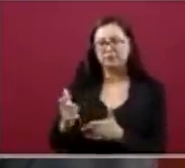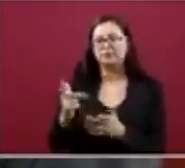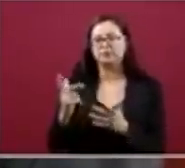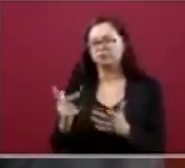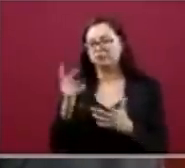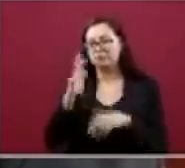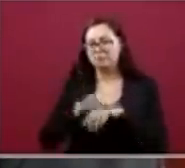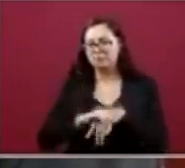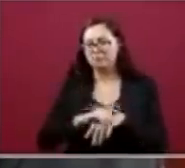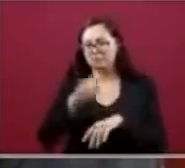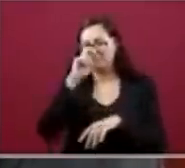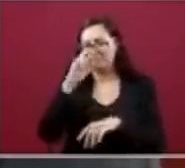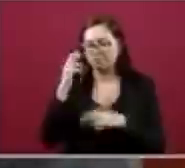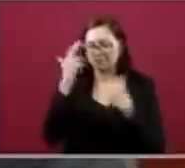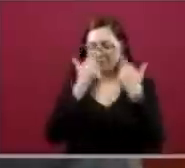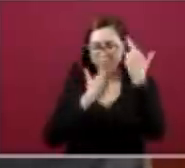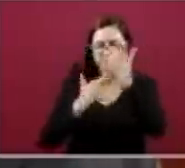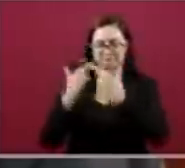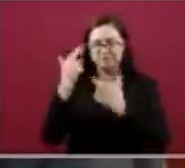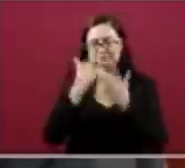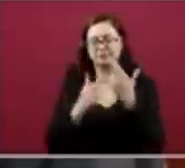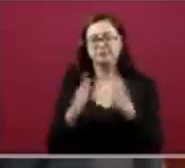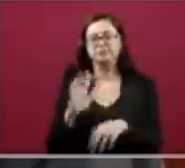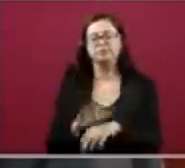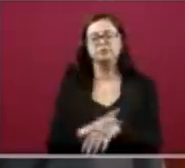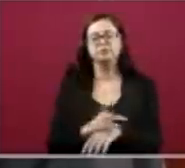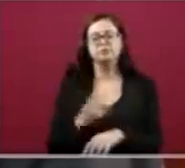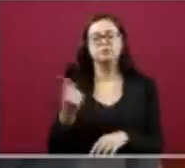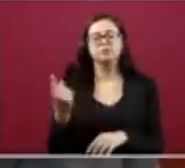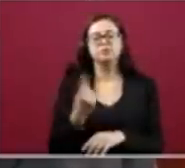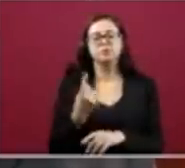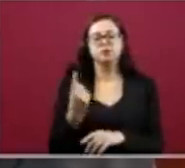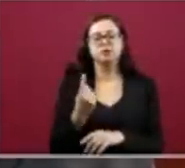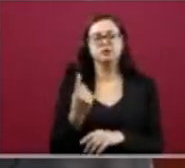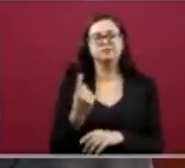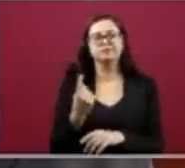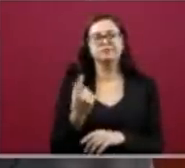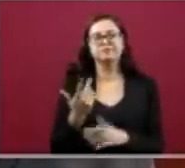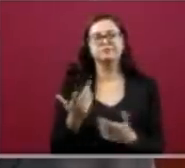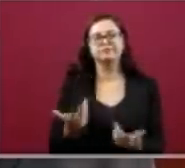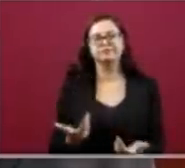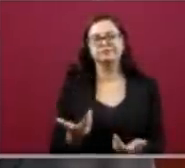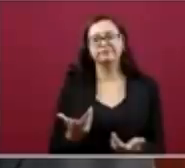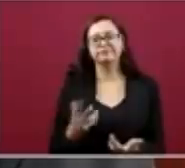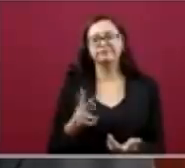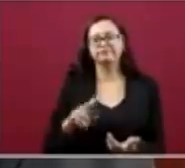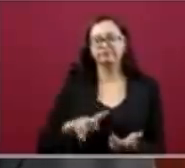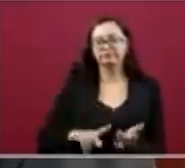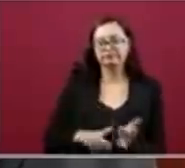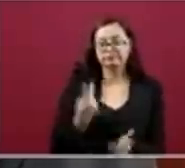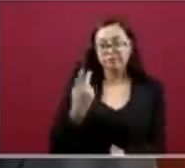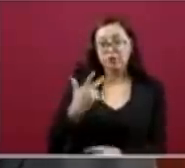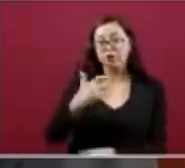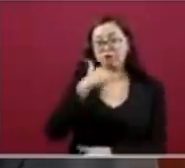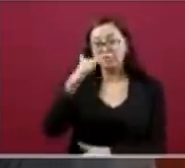más porque no queremos que haya corrupción.